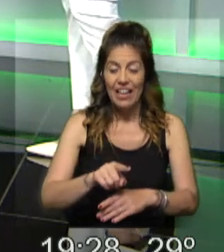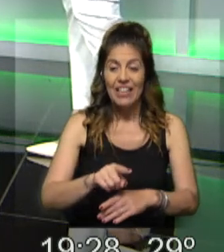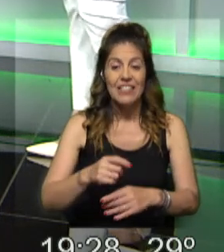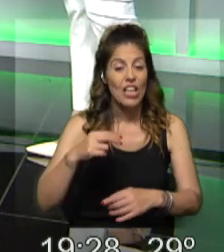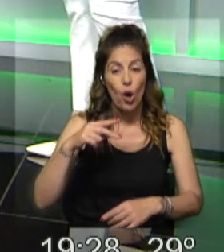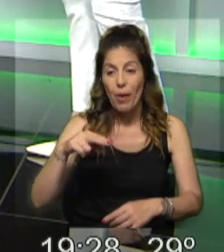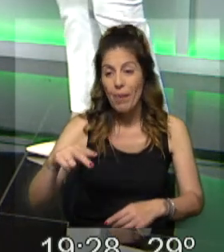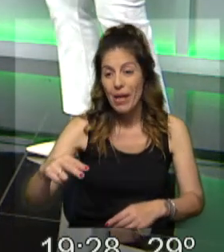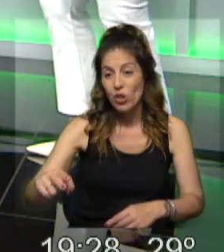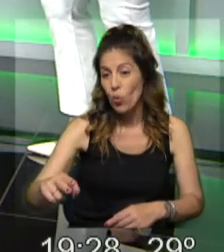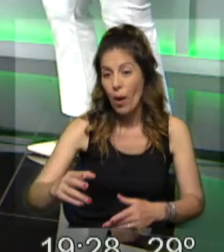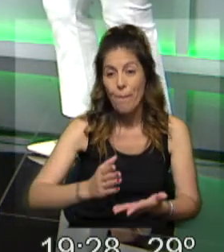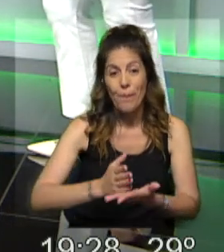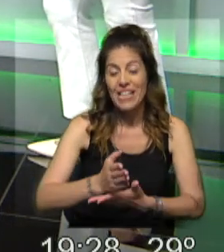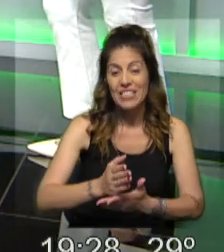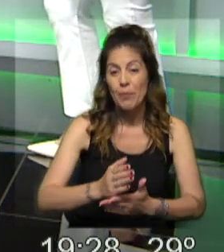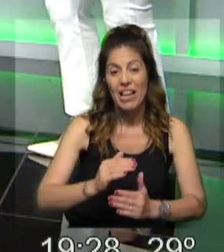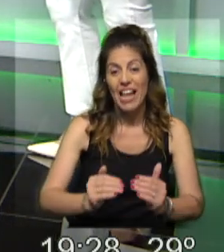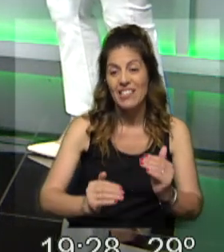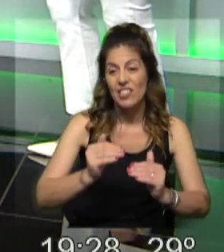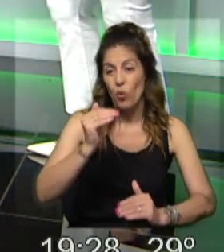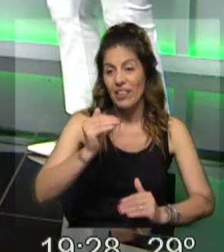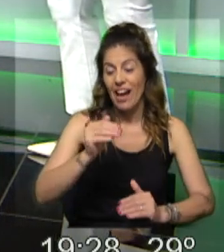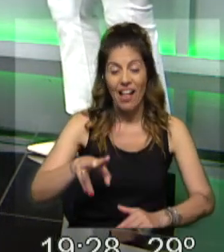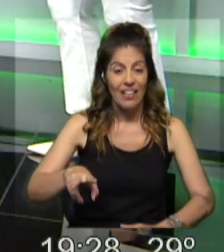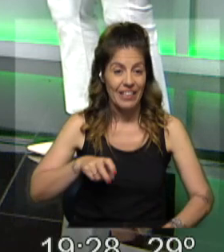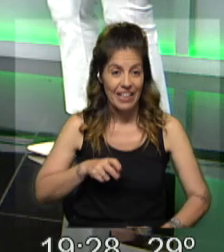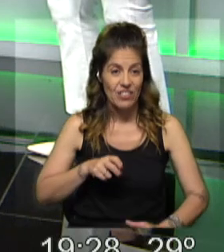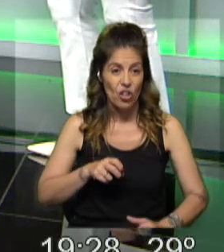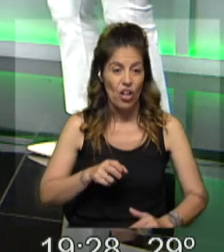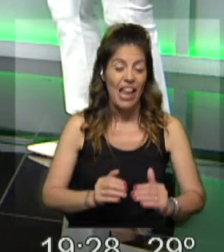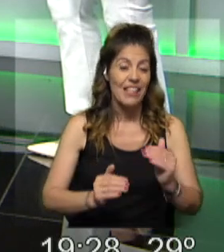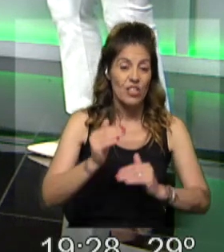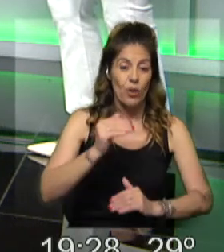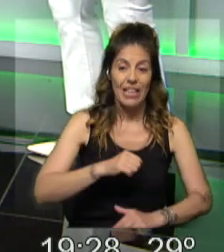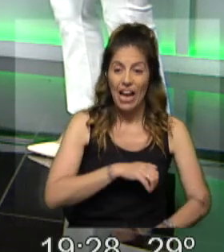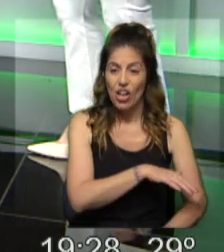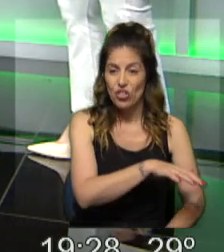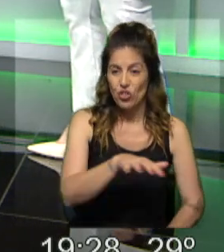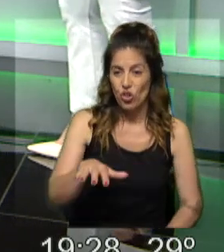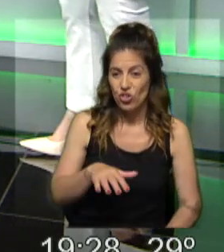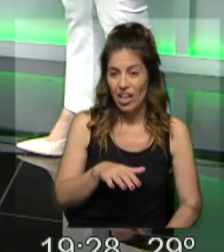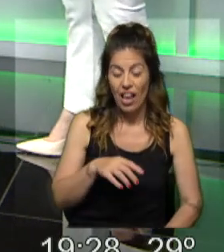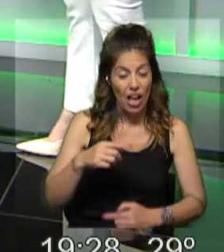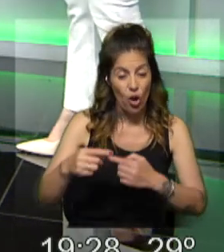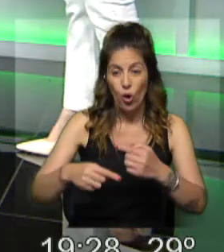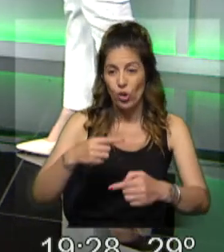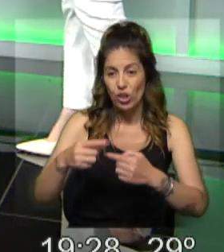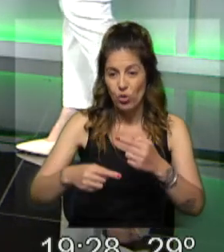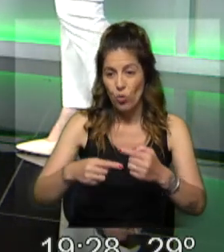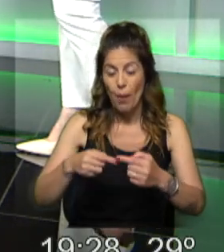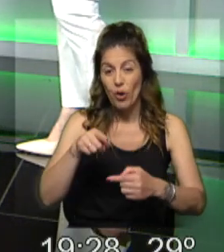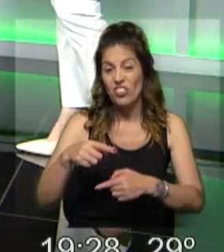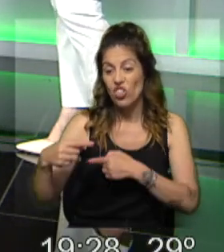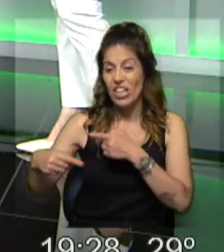perpetúan justamente lo que es la desigualdad de ingreso la movilidad social todo el conjunto de consecuencias que tiene justamente toda esta situación